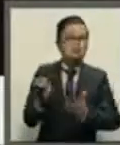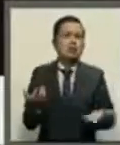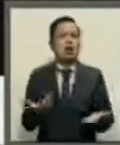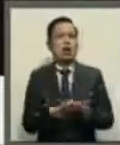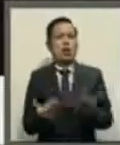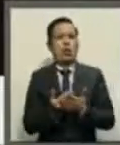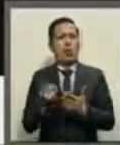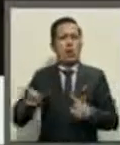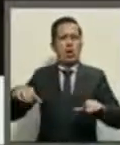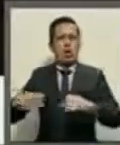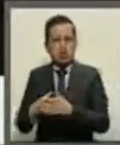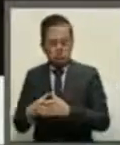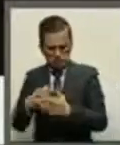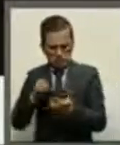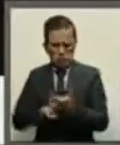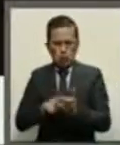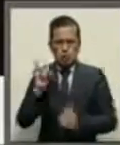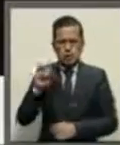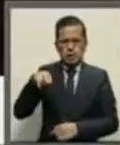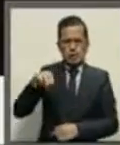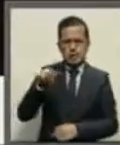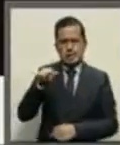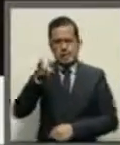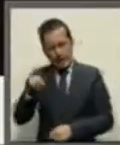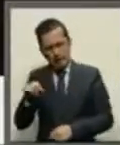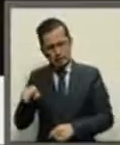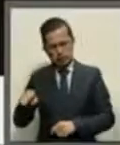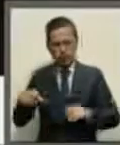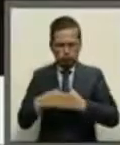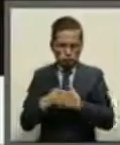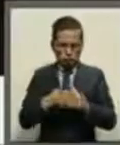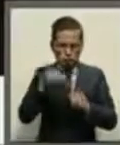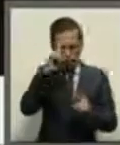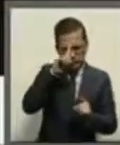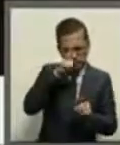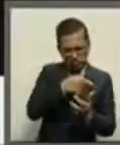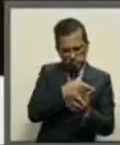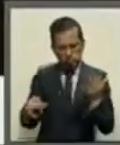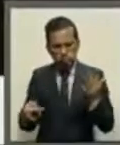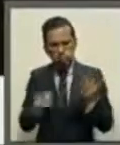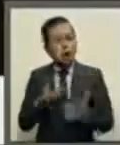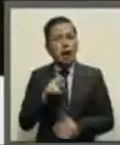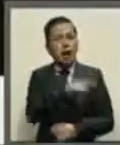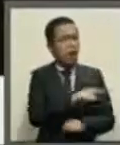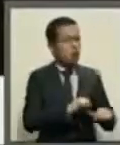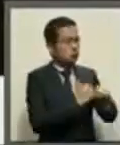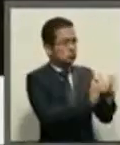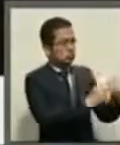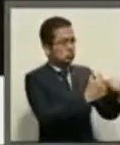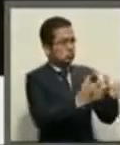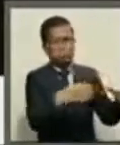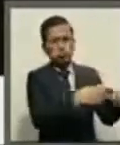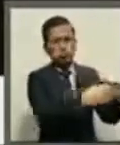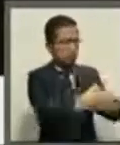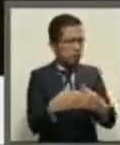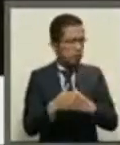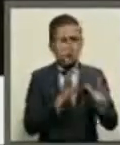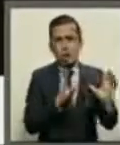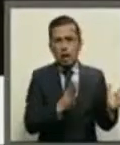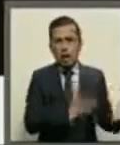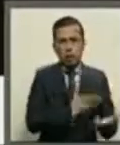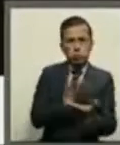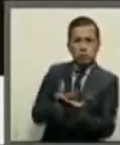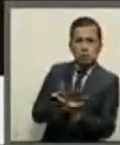los consejeros del órgano garante, después de haber sido filtrados por la sociedad civil y el Senado de la